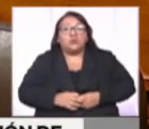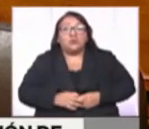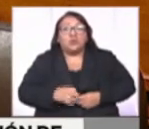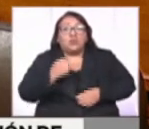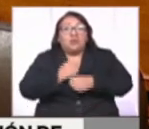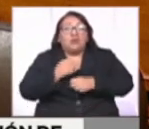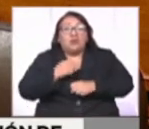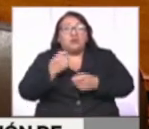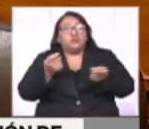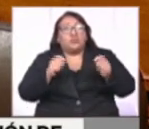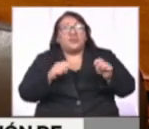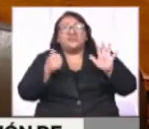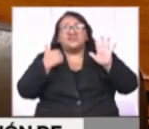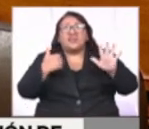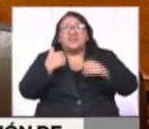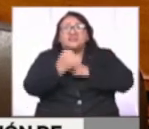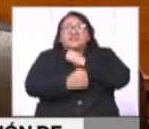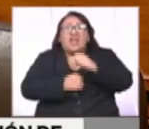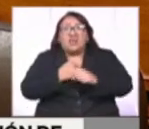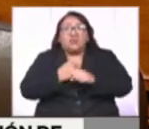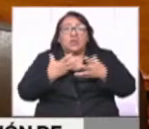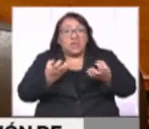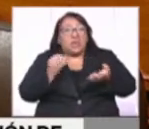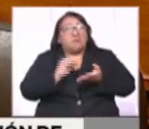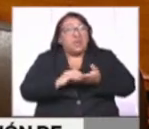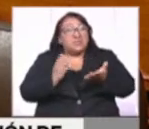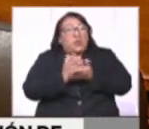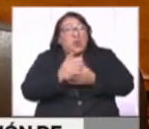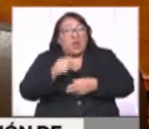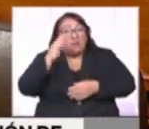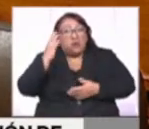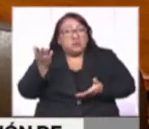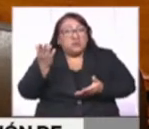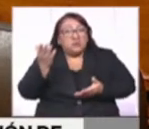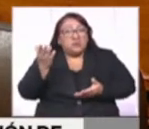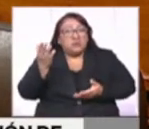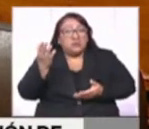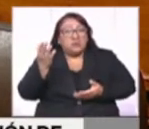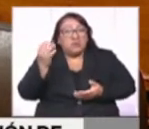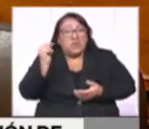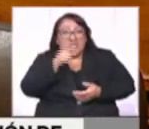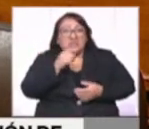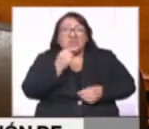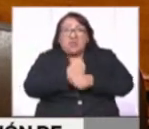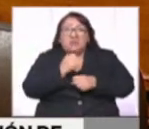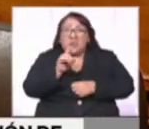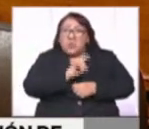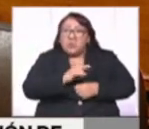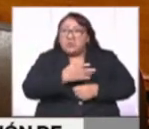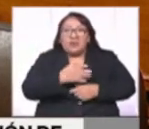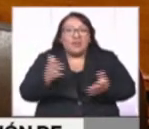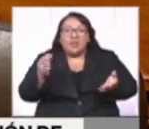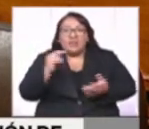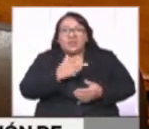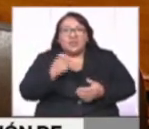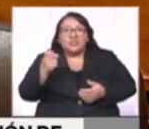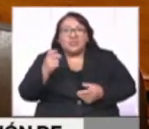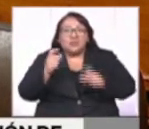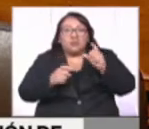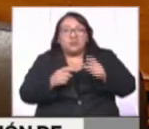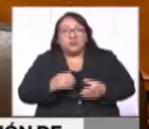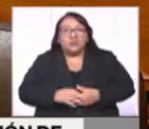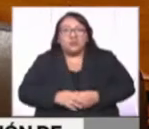hace 6 años. Y queremos hacer más escuelas de la policía. Una escuela que debería estar funcionando y sirviendo a más de 300